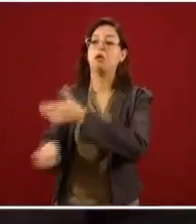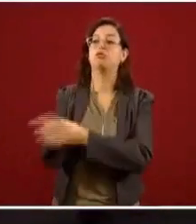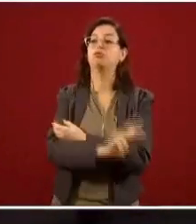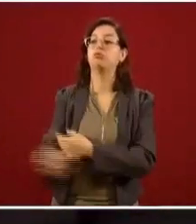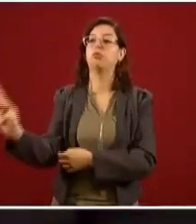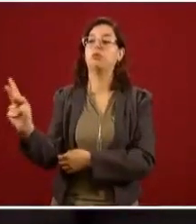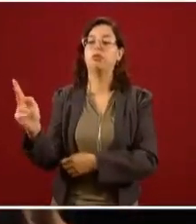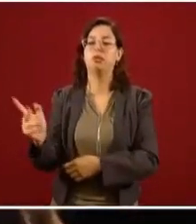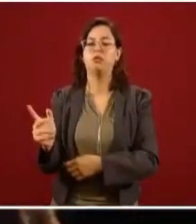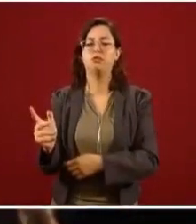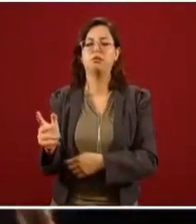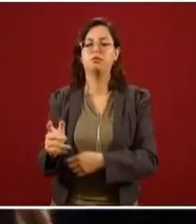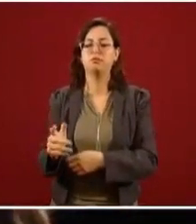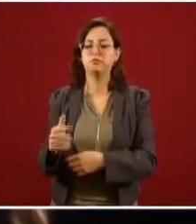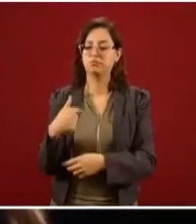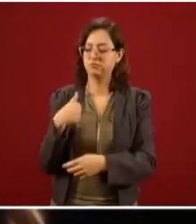todos.